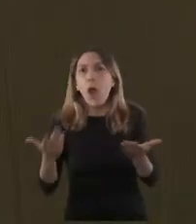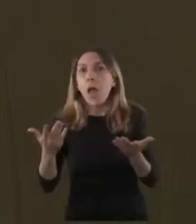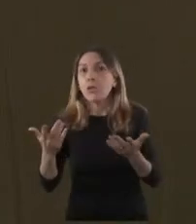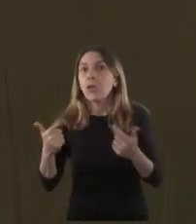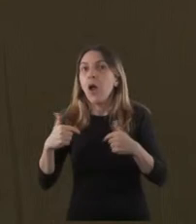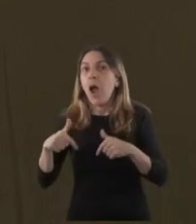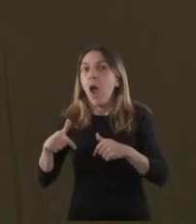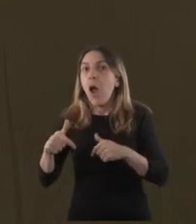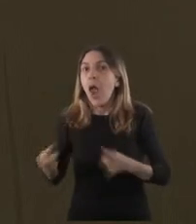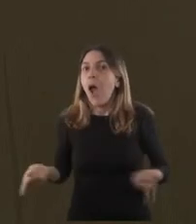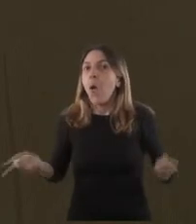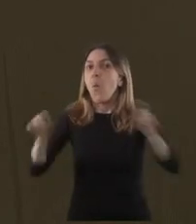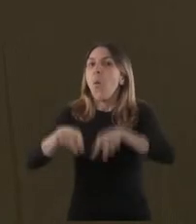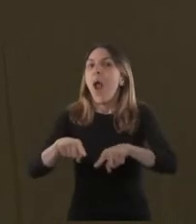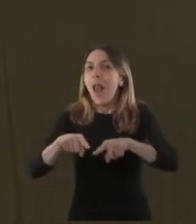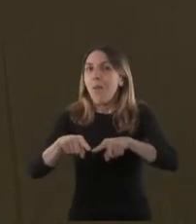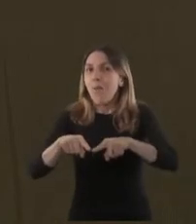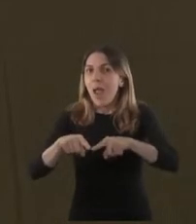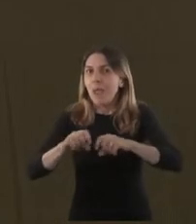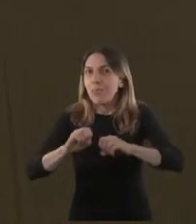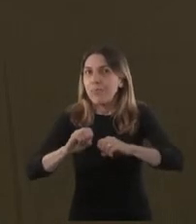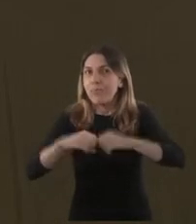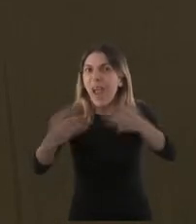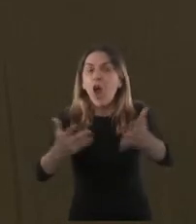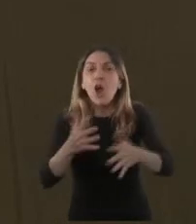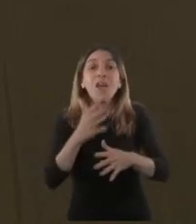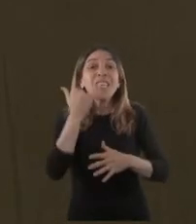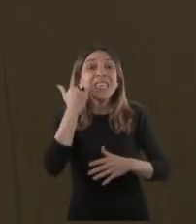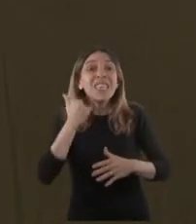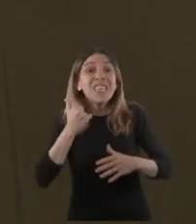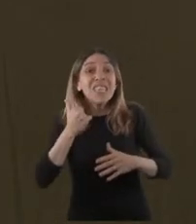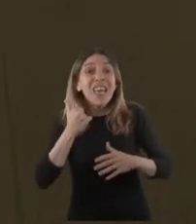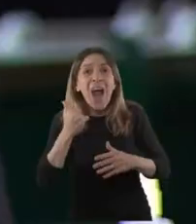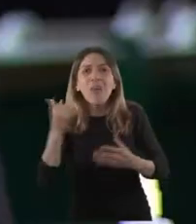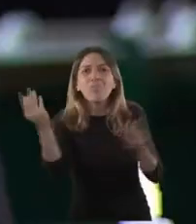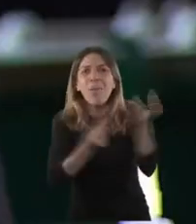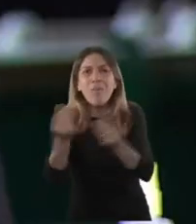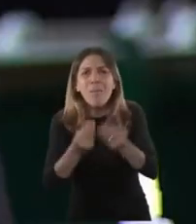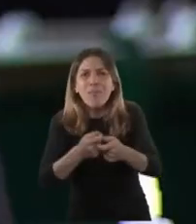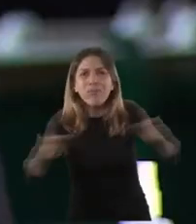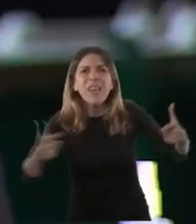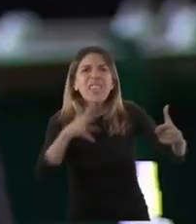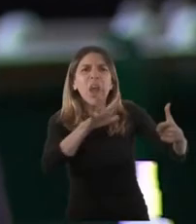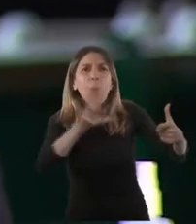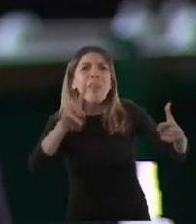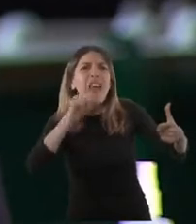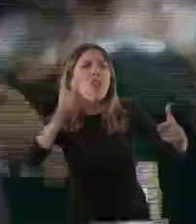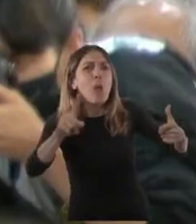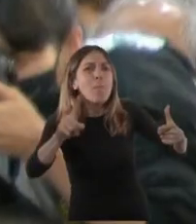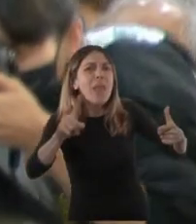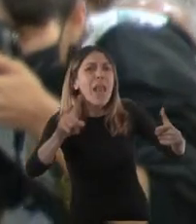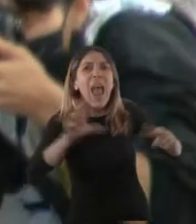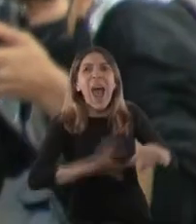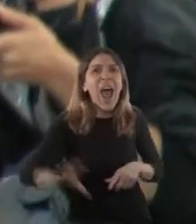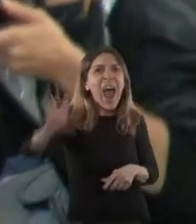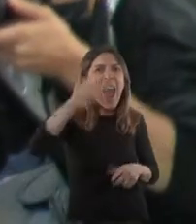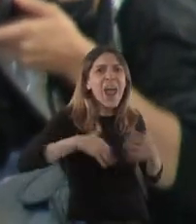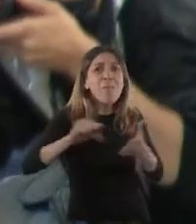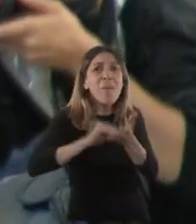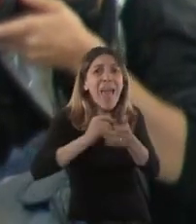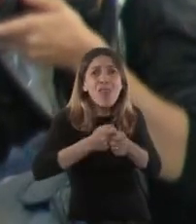revirtiendo. Por eso ya creamos más de 52.000 puestos de trabajo industriales en todo el país con este